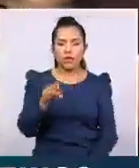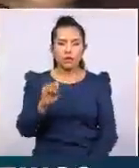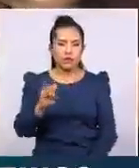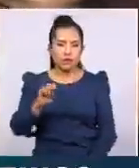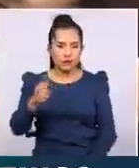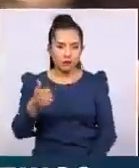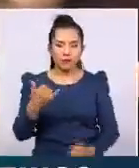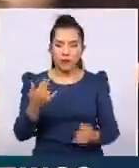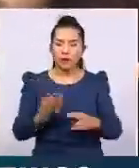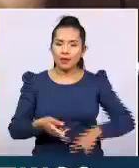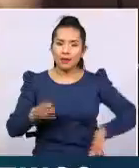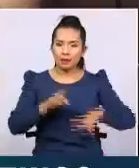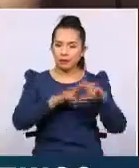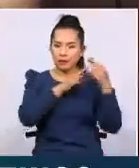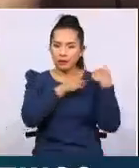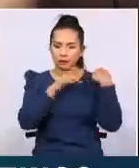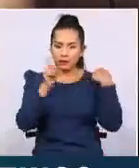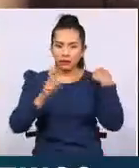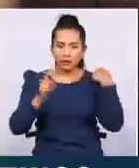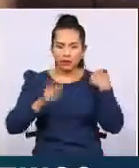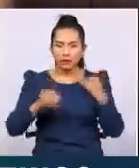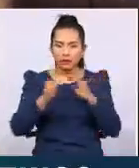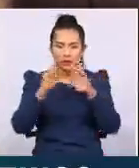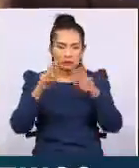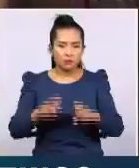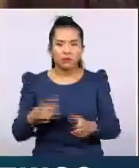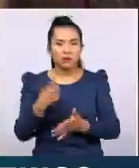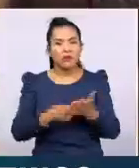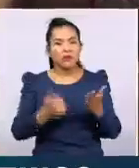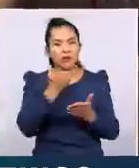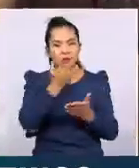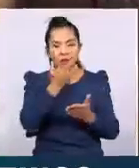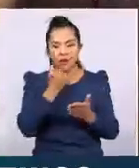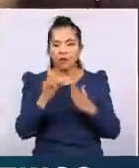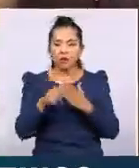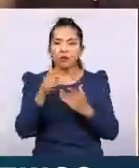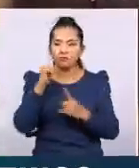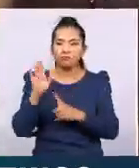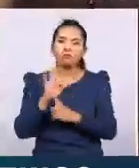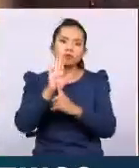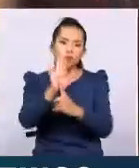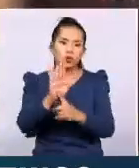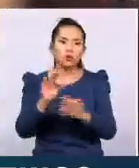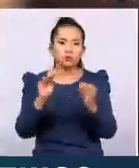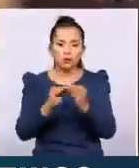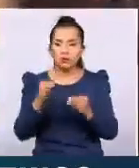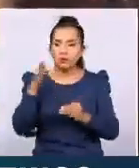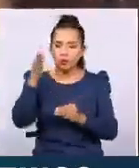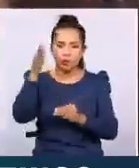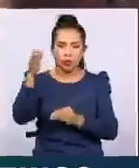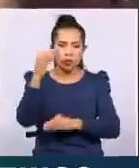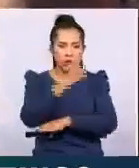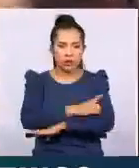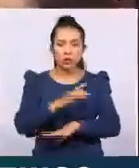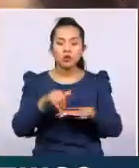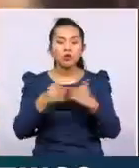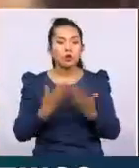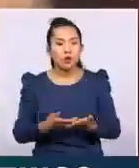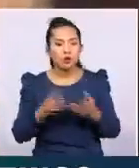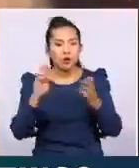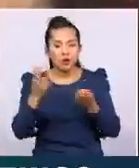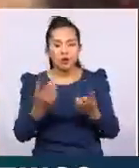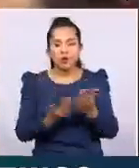vamos a masificar el tema de etiquetas TAC. Ya vamos a mostrar en los próximos días la nueva línea gráfica, la nueva